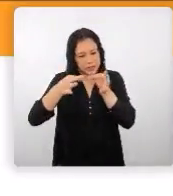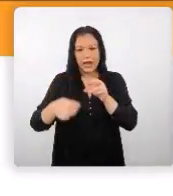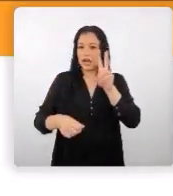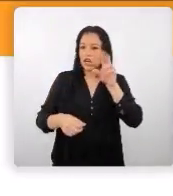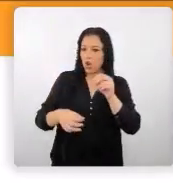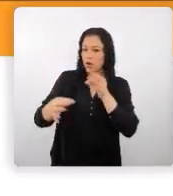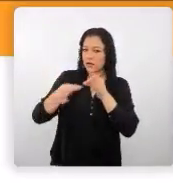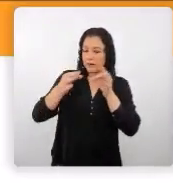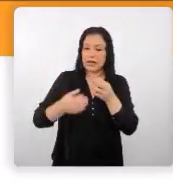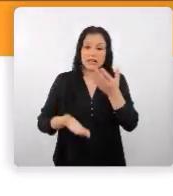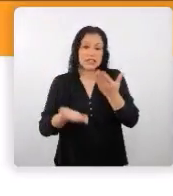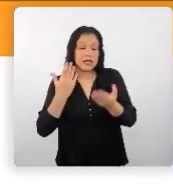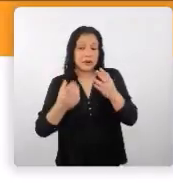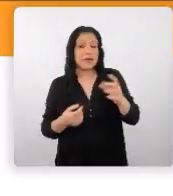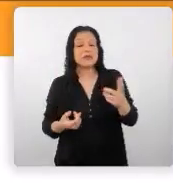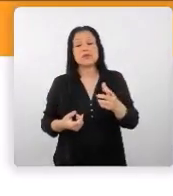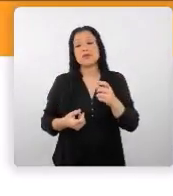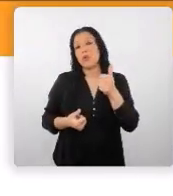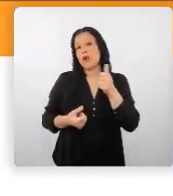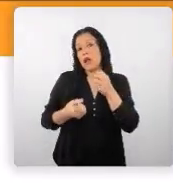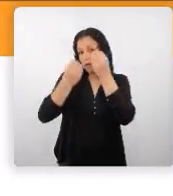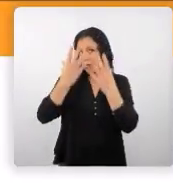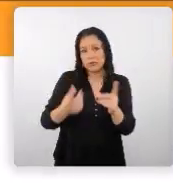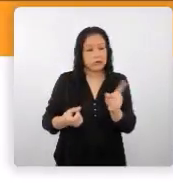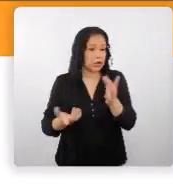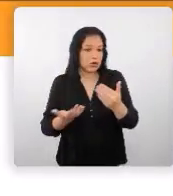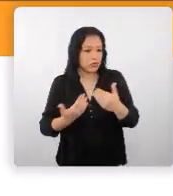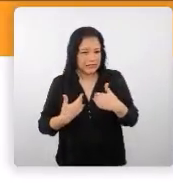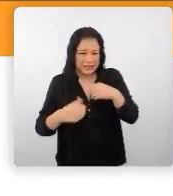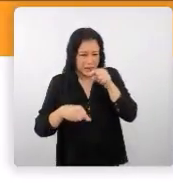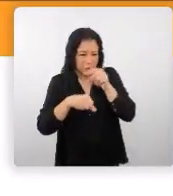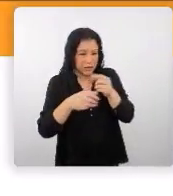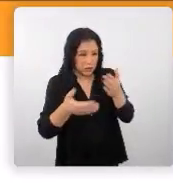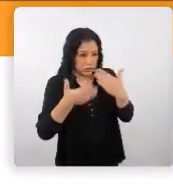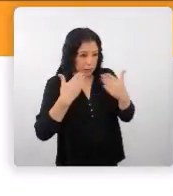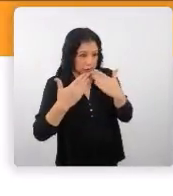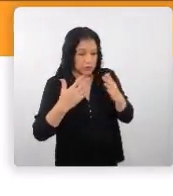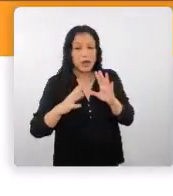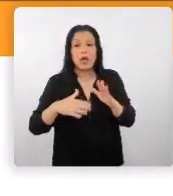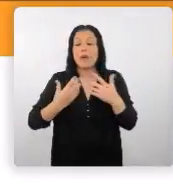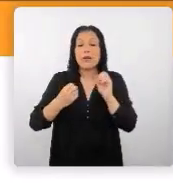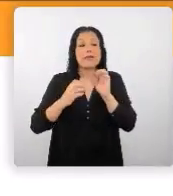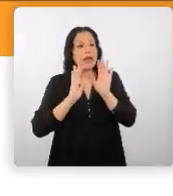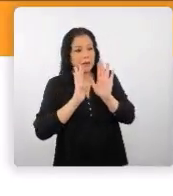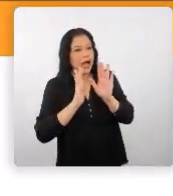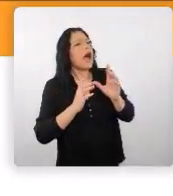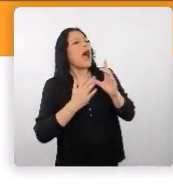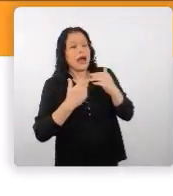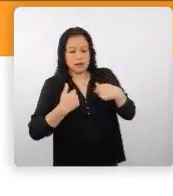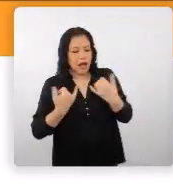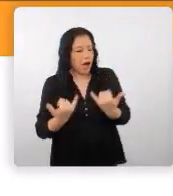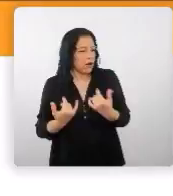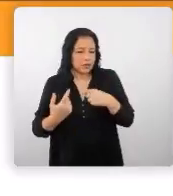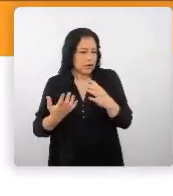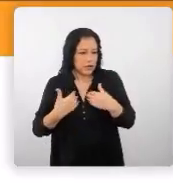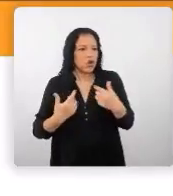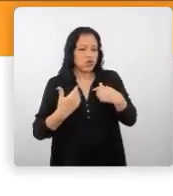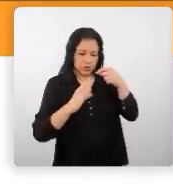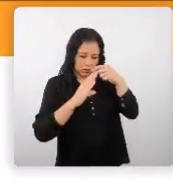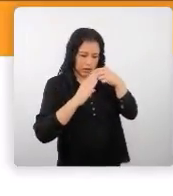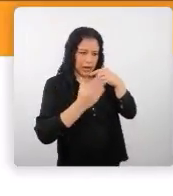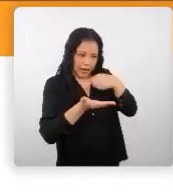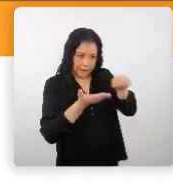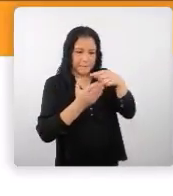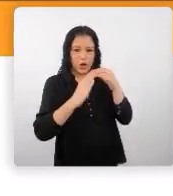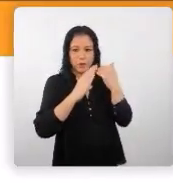Si hay alguna información de la que no se dispone en el momento, pueden quedar en enviarla luego por email, pero